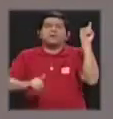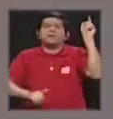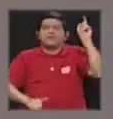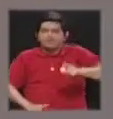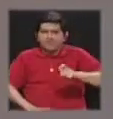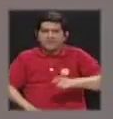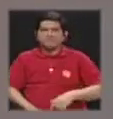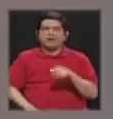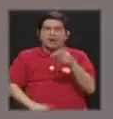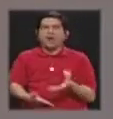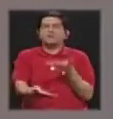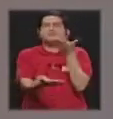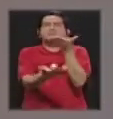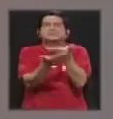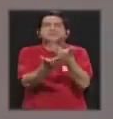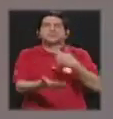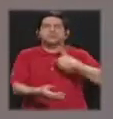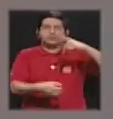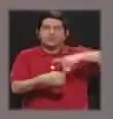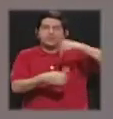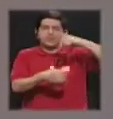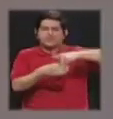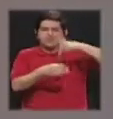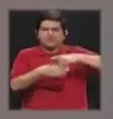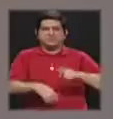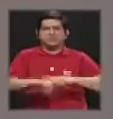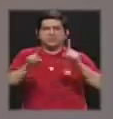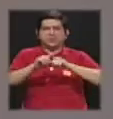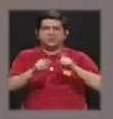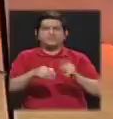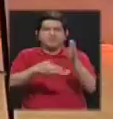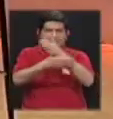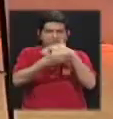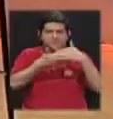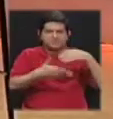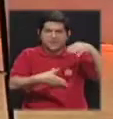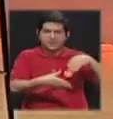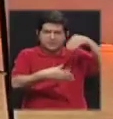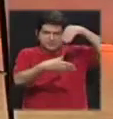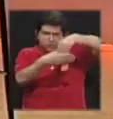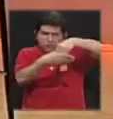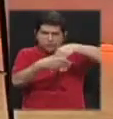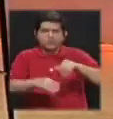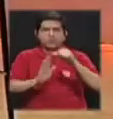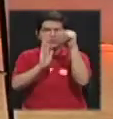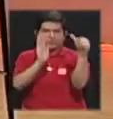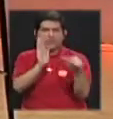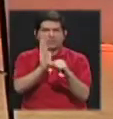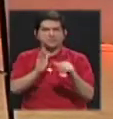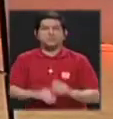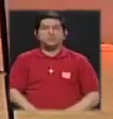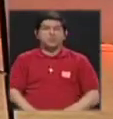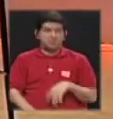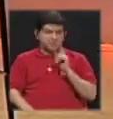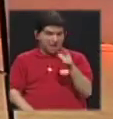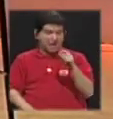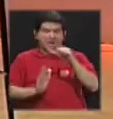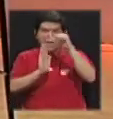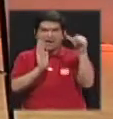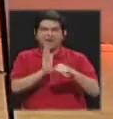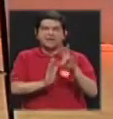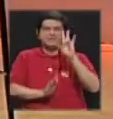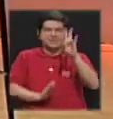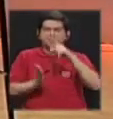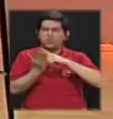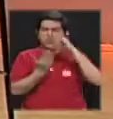ser licitadas, donde debe haber participación y una serie de aspectos más que están incluidos en el artículo. Y aquí, en el artículo 7